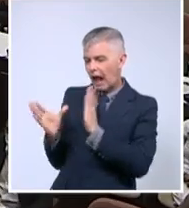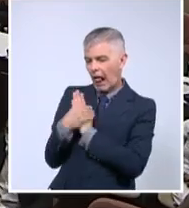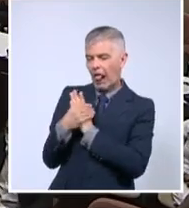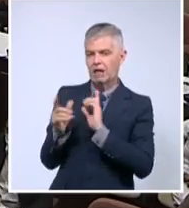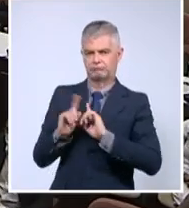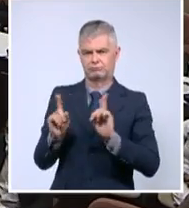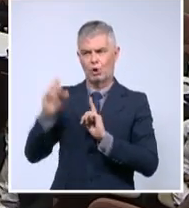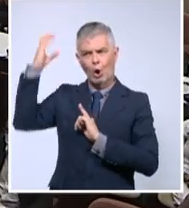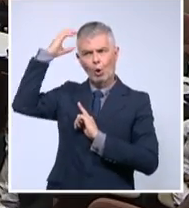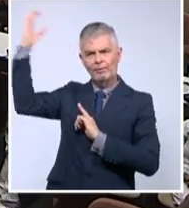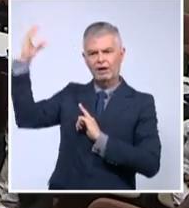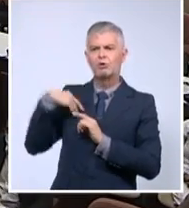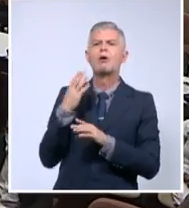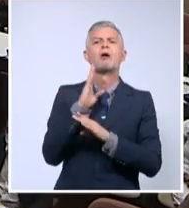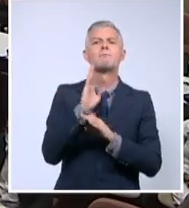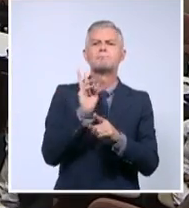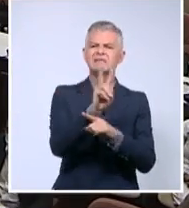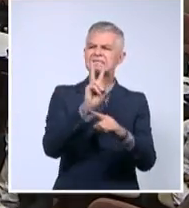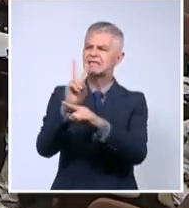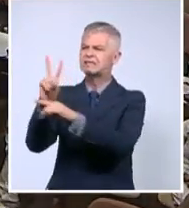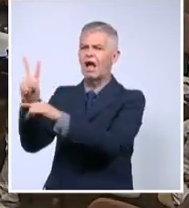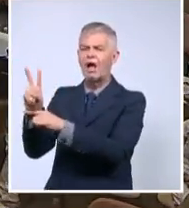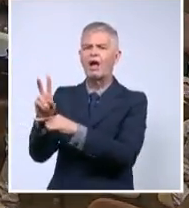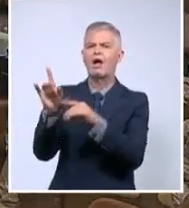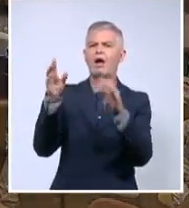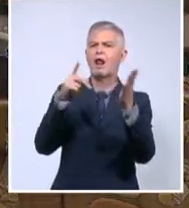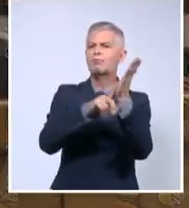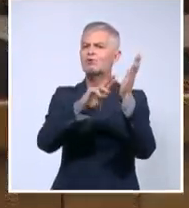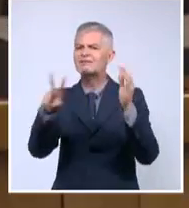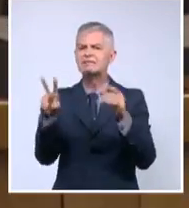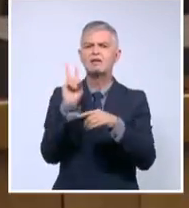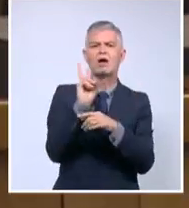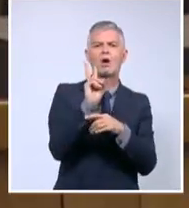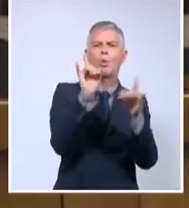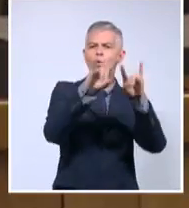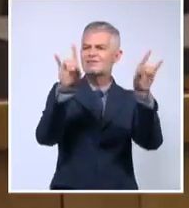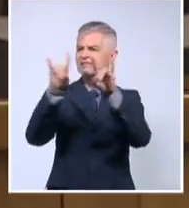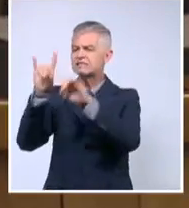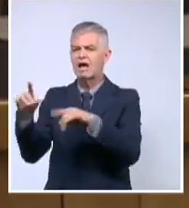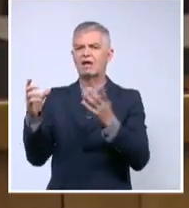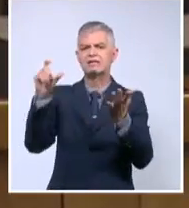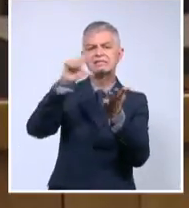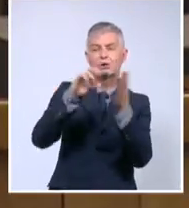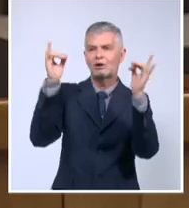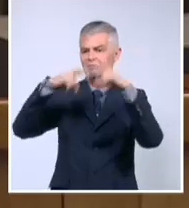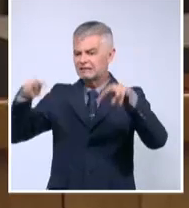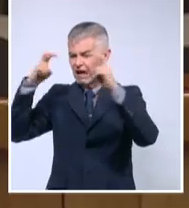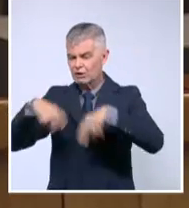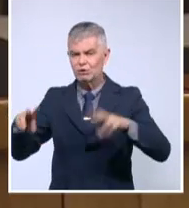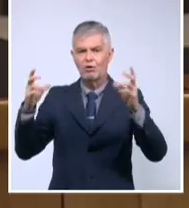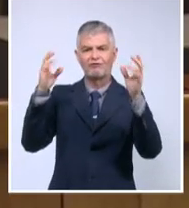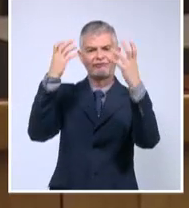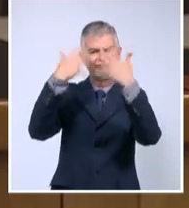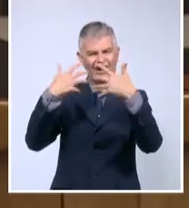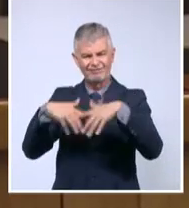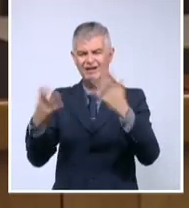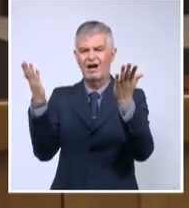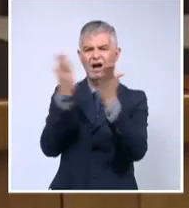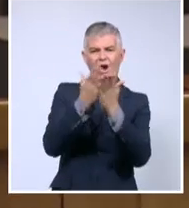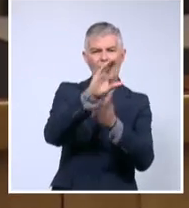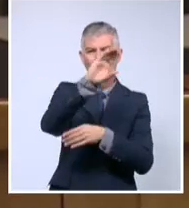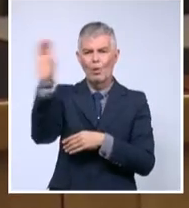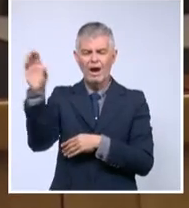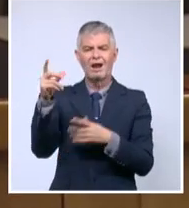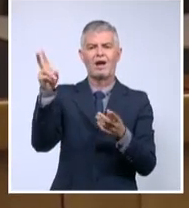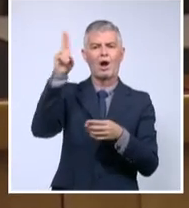sistemáticamente las provincias, visitamos universidades, centros de investigación, fábricas, escuelas, hospitales, polos